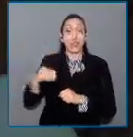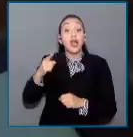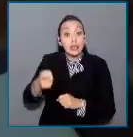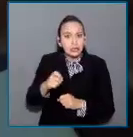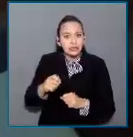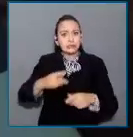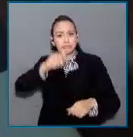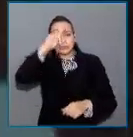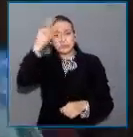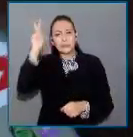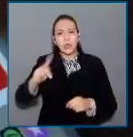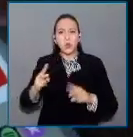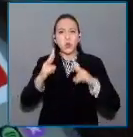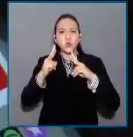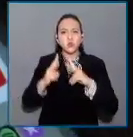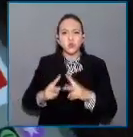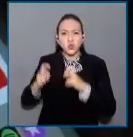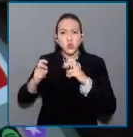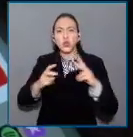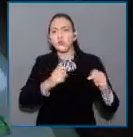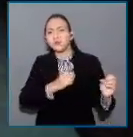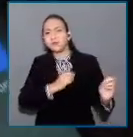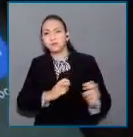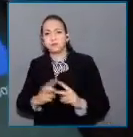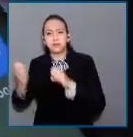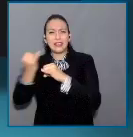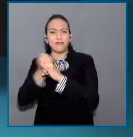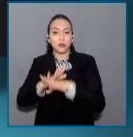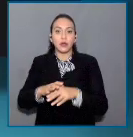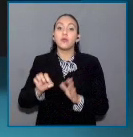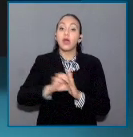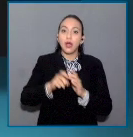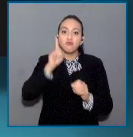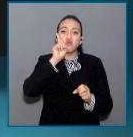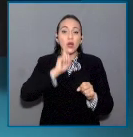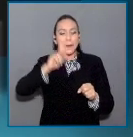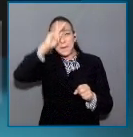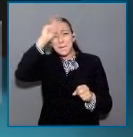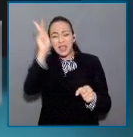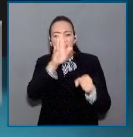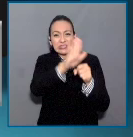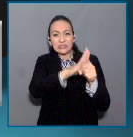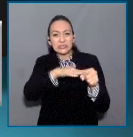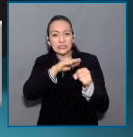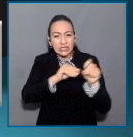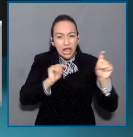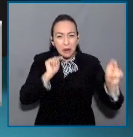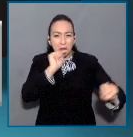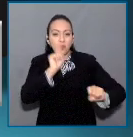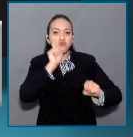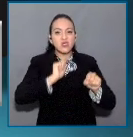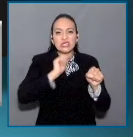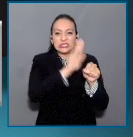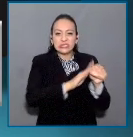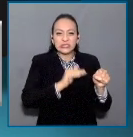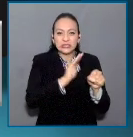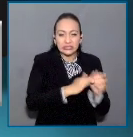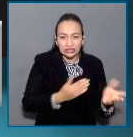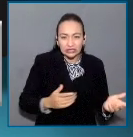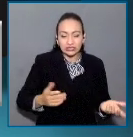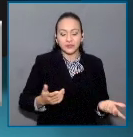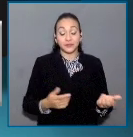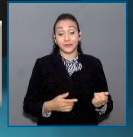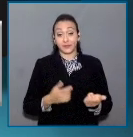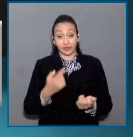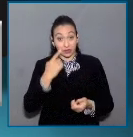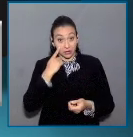ataques en plataformas como el acoso y violencia de género. Una vez que tienen un nombre, una vez que se definen este tipo